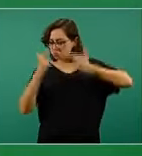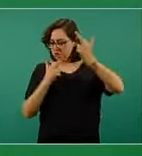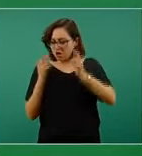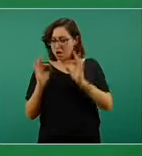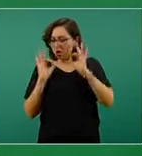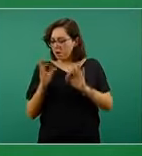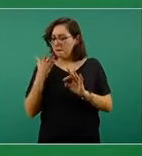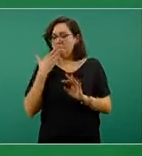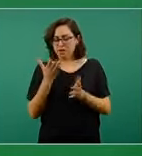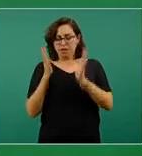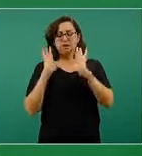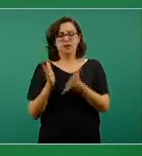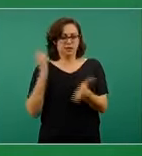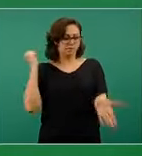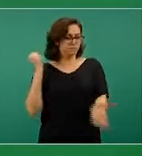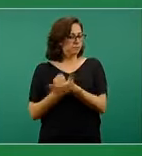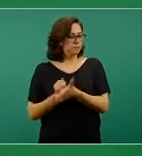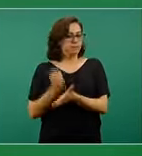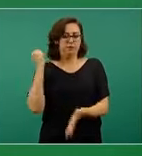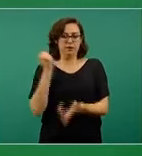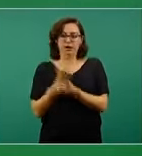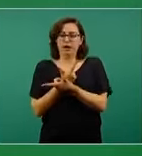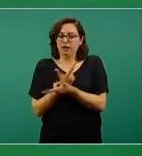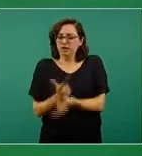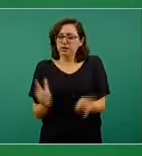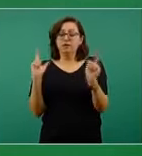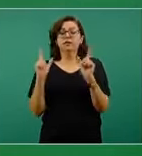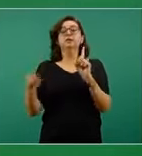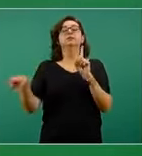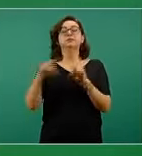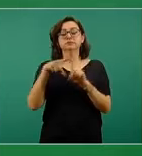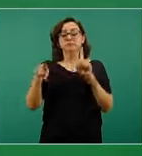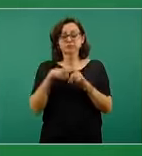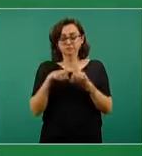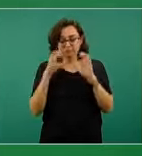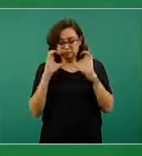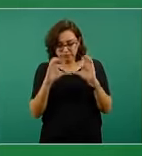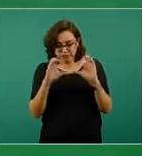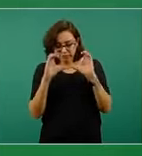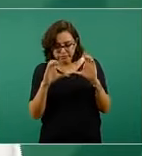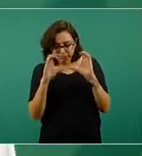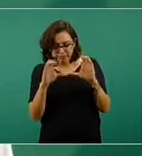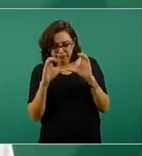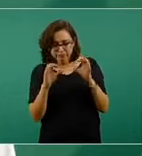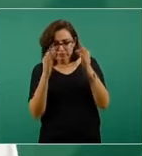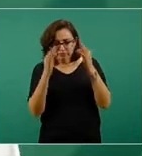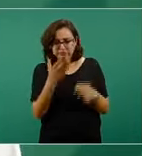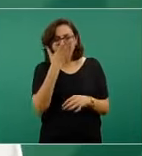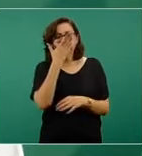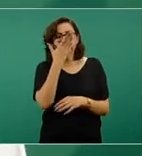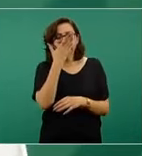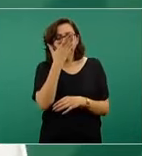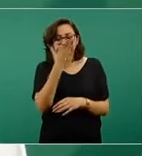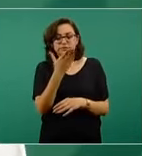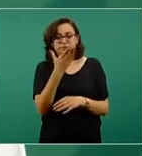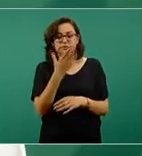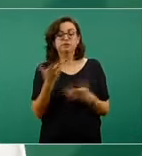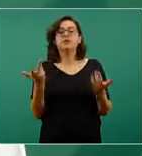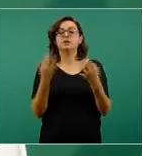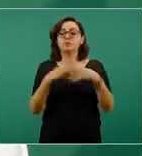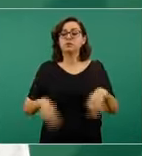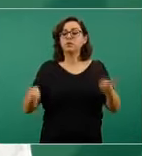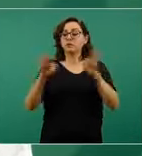quiero destacar, porque el trabajo fue muy cuidado y, como hemos dicho desde el día 0, es indispensable que la